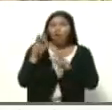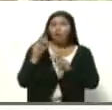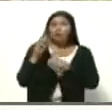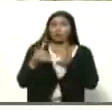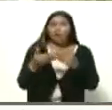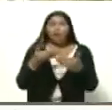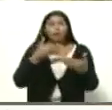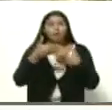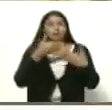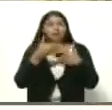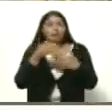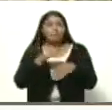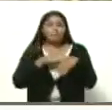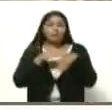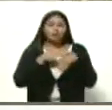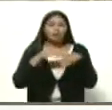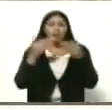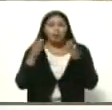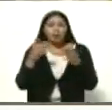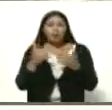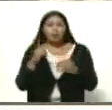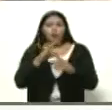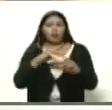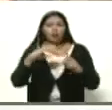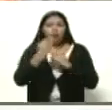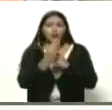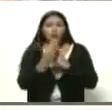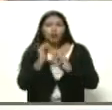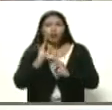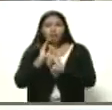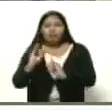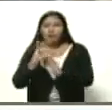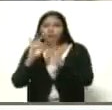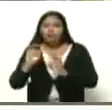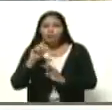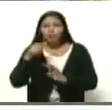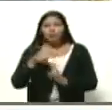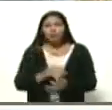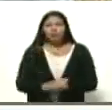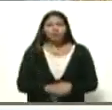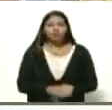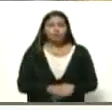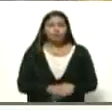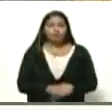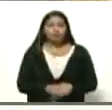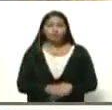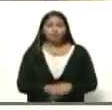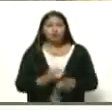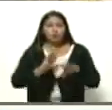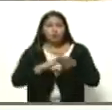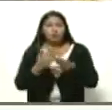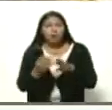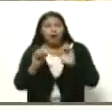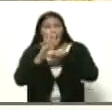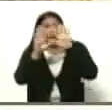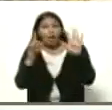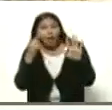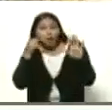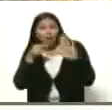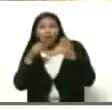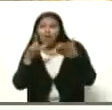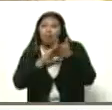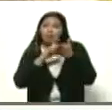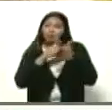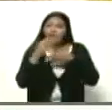de conversar con el ministro del Poder Popular para la Cultura, Ernesto Villegas, pues por supuesto lo que ha sido este libro,